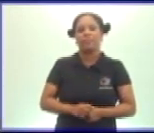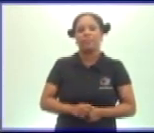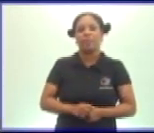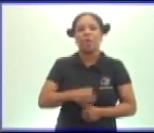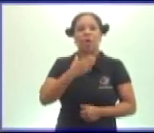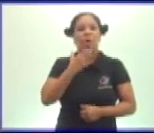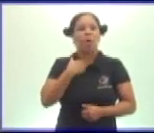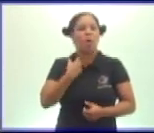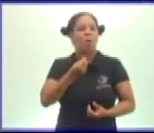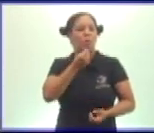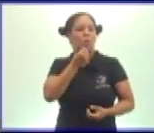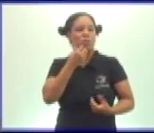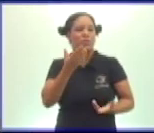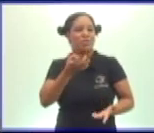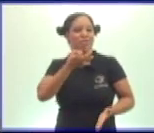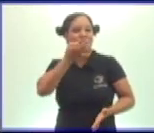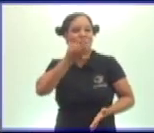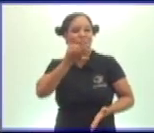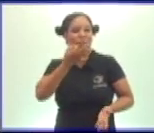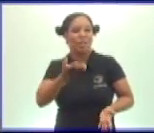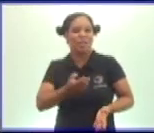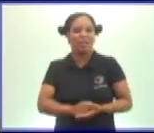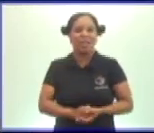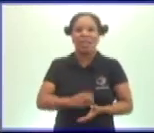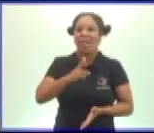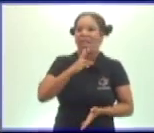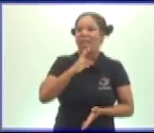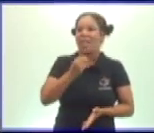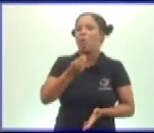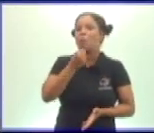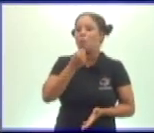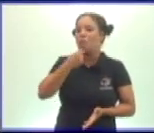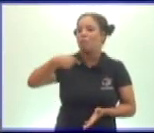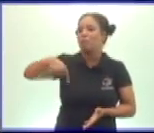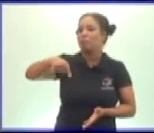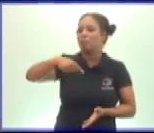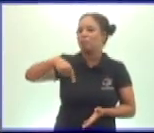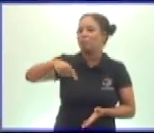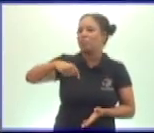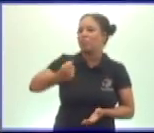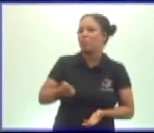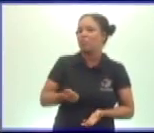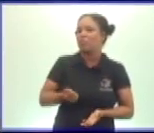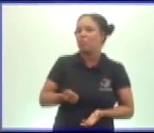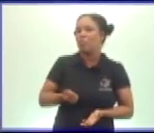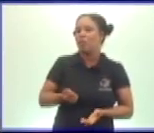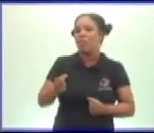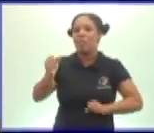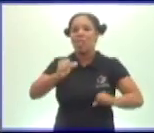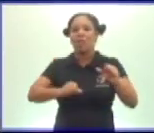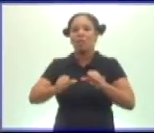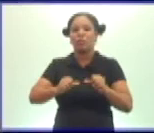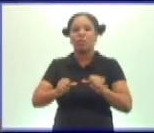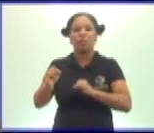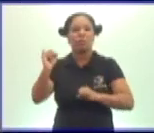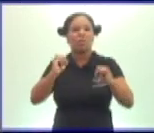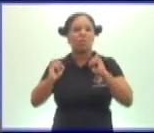¿cómo es posible explicar que el agua pueda disolver las sustancias iónicas?